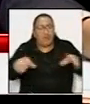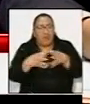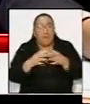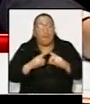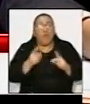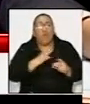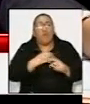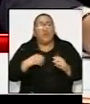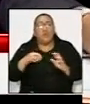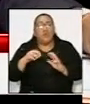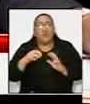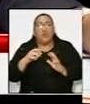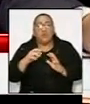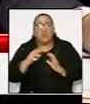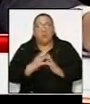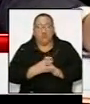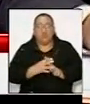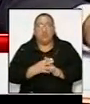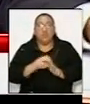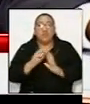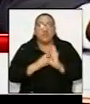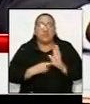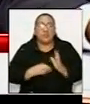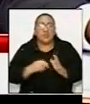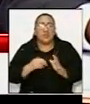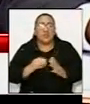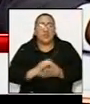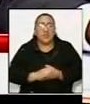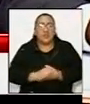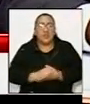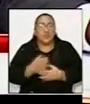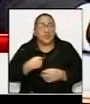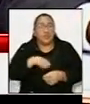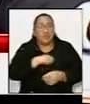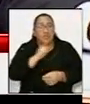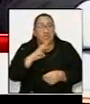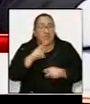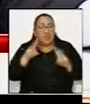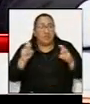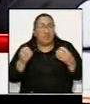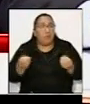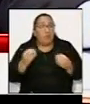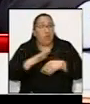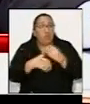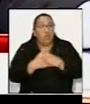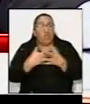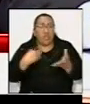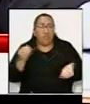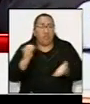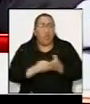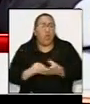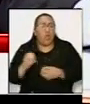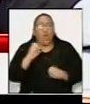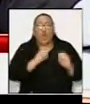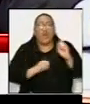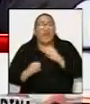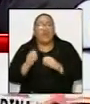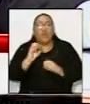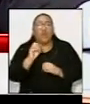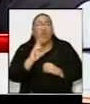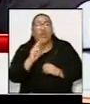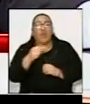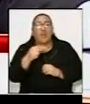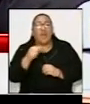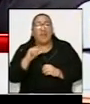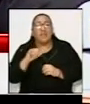españa acaba de dar la razón y en realidad a ese tema porque acá todos lo quieren poner de organización criminal y